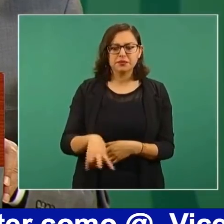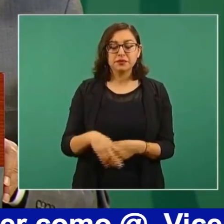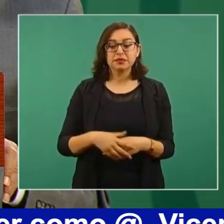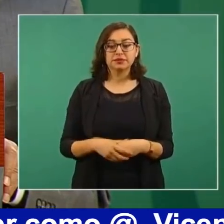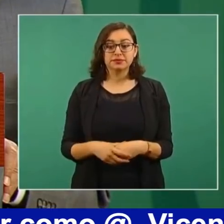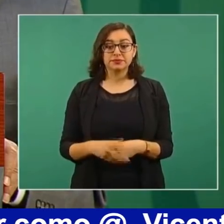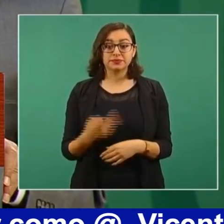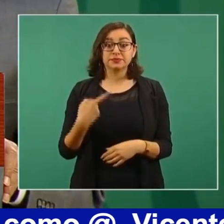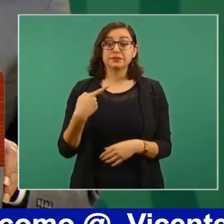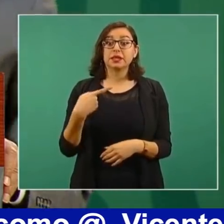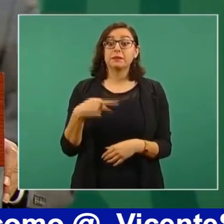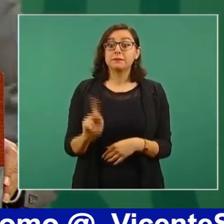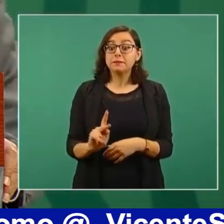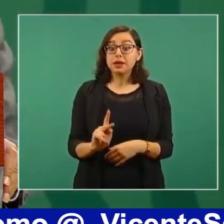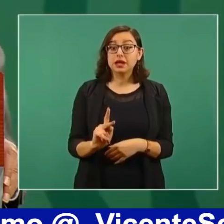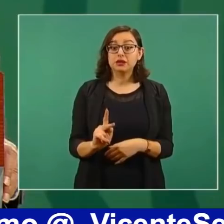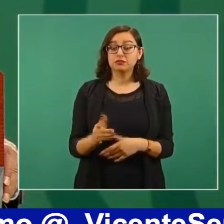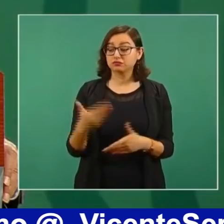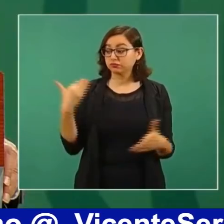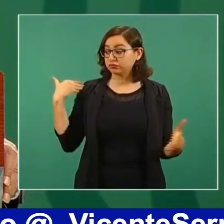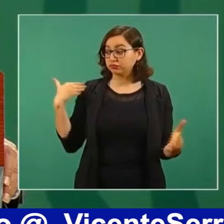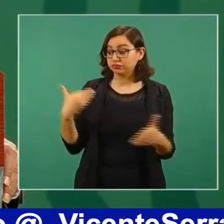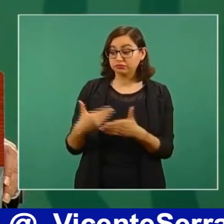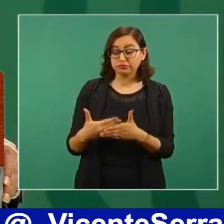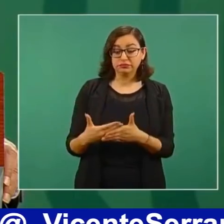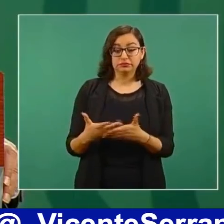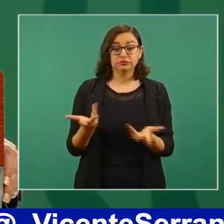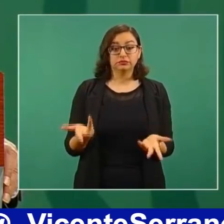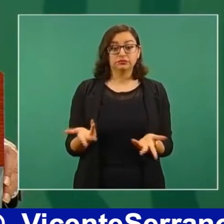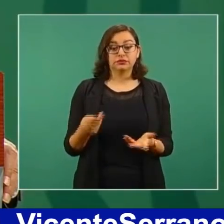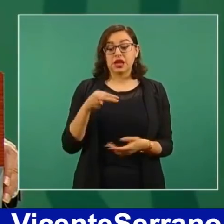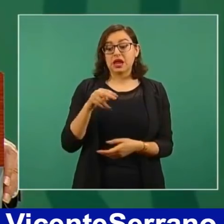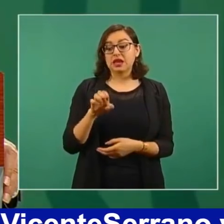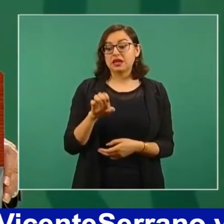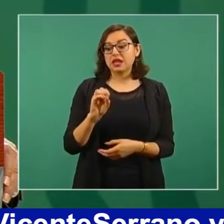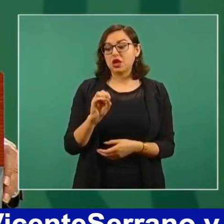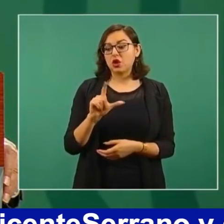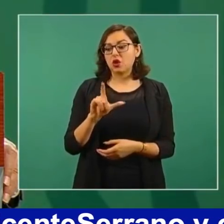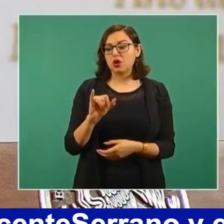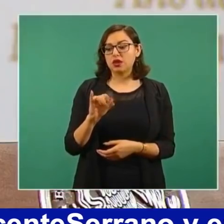Pero últimamente, en el periodo neoliberal,